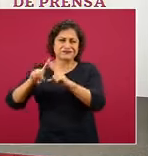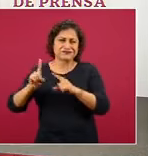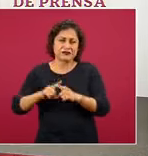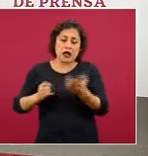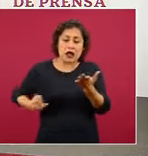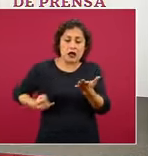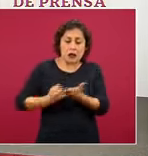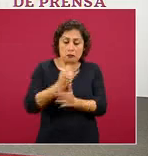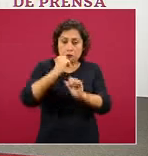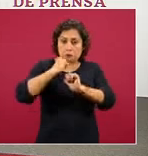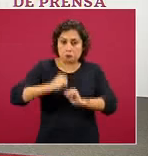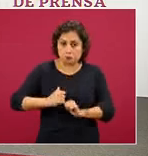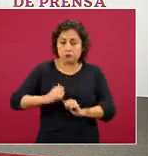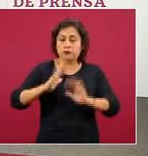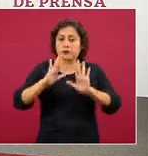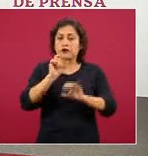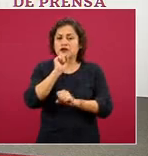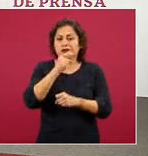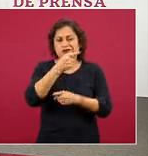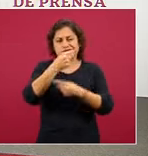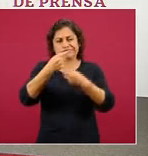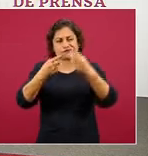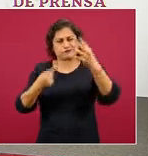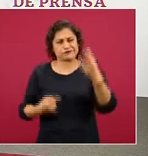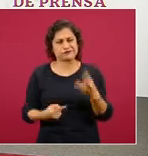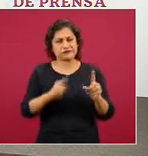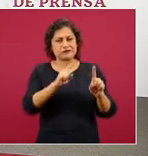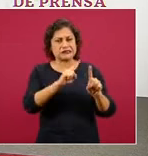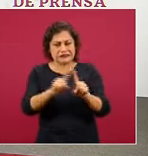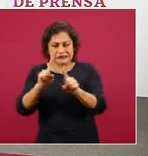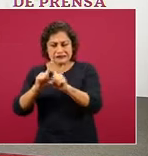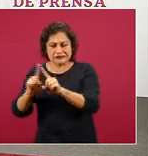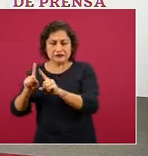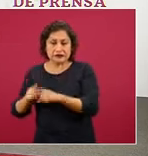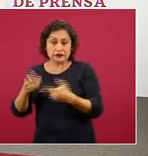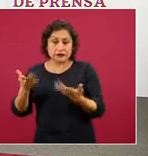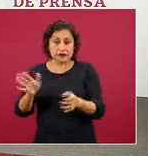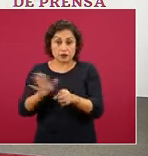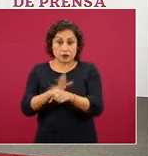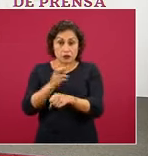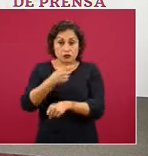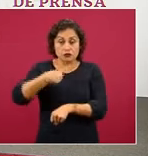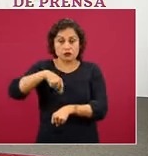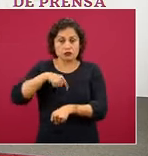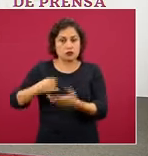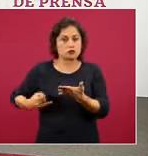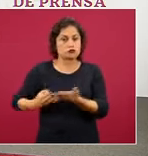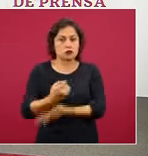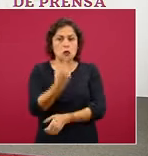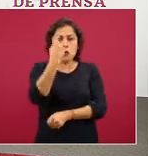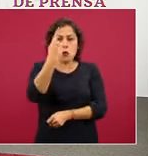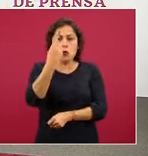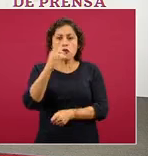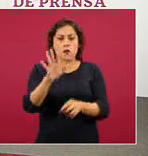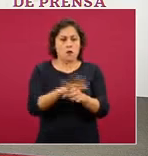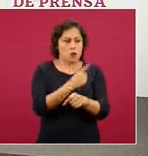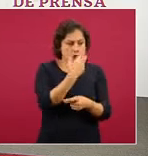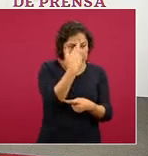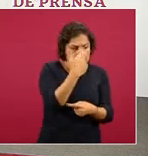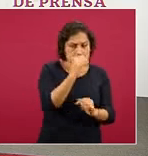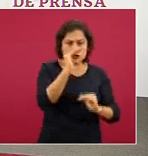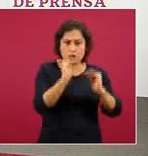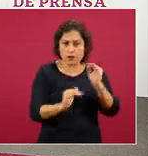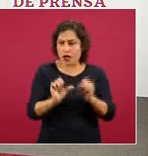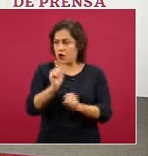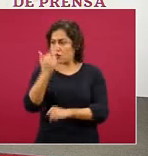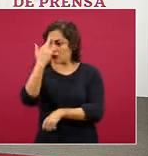componentes que pueden explicar esta gran heterogeneidad que es muy difícil el definir las causas, el por qué una sube, el por qué otra baja, el por qué una